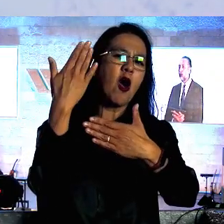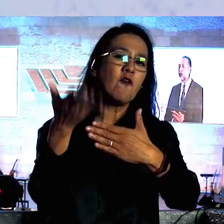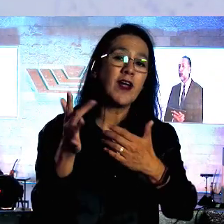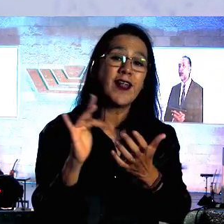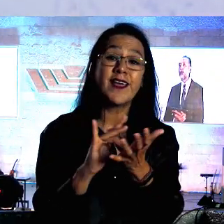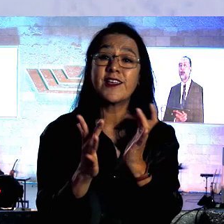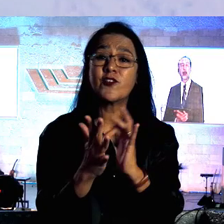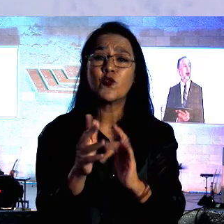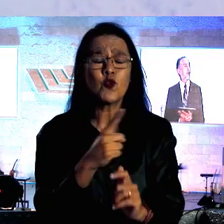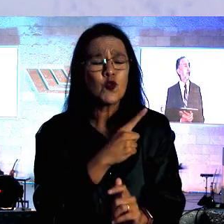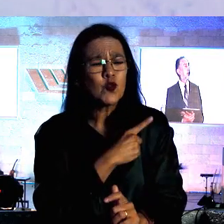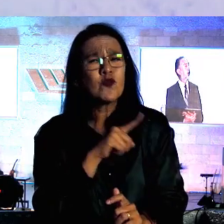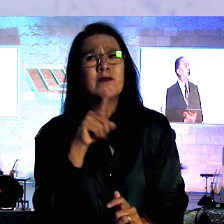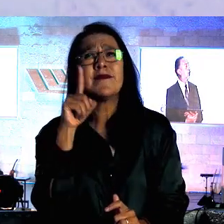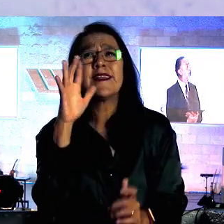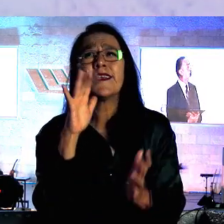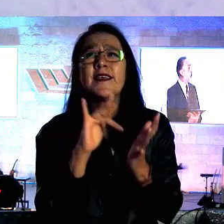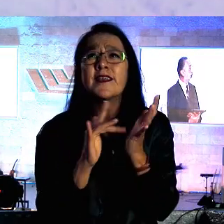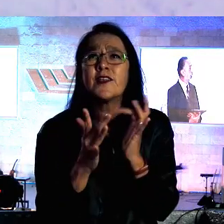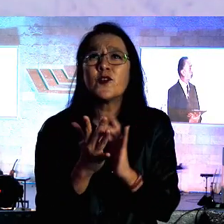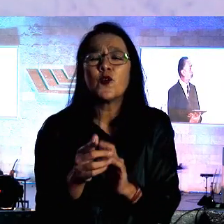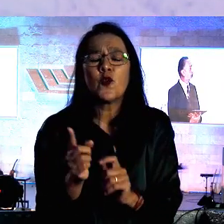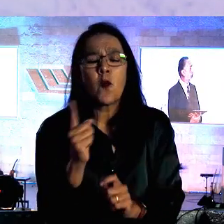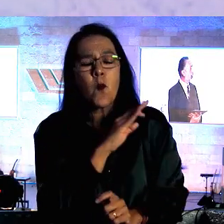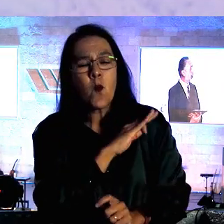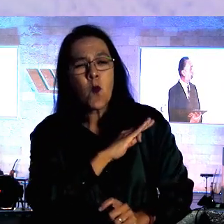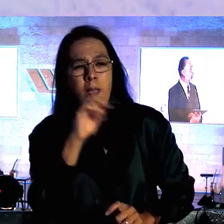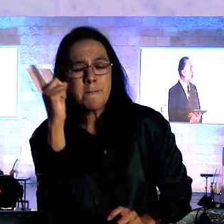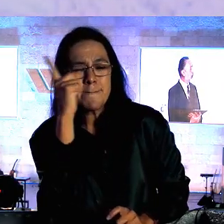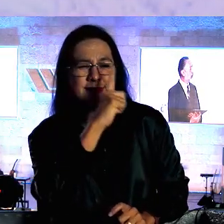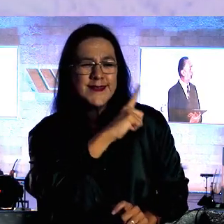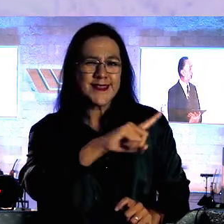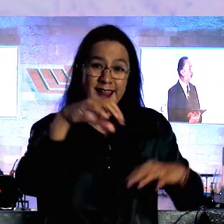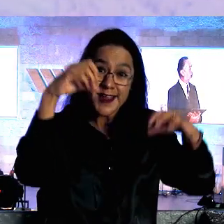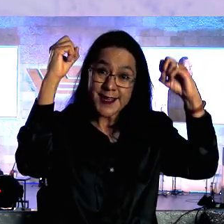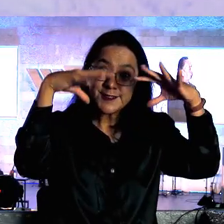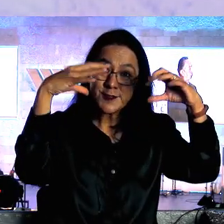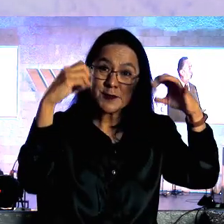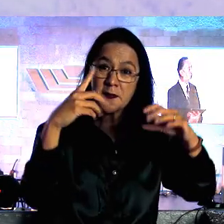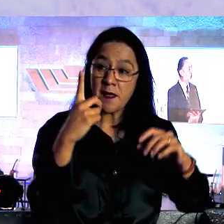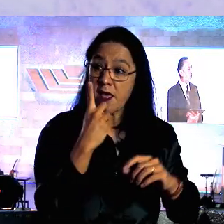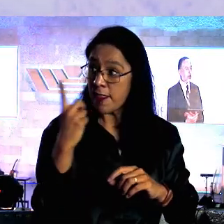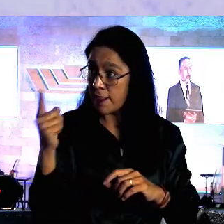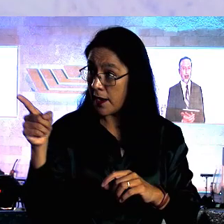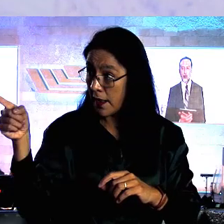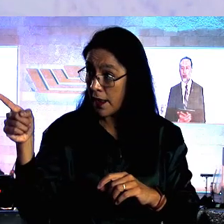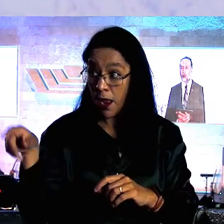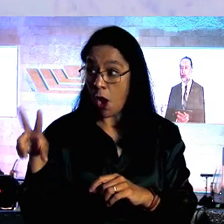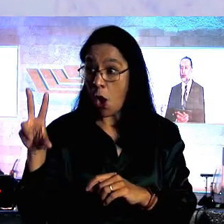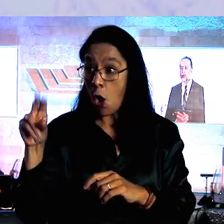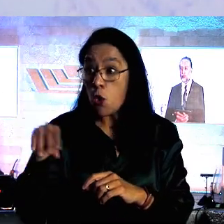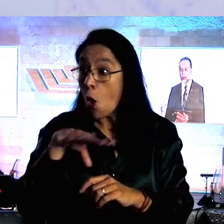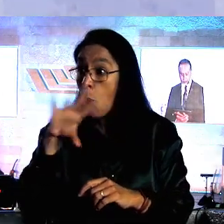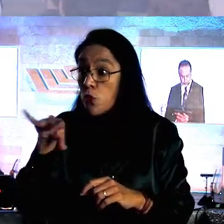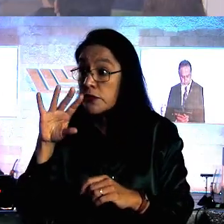Jesús te puede mandar lluvia dile a la persona que tienes a tu lado no busques fuera de Jesús